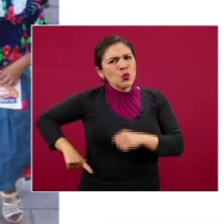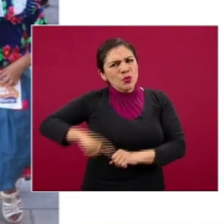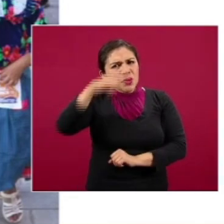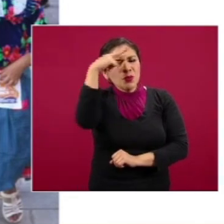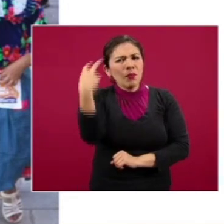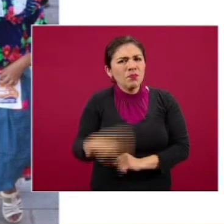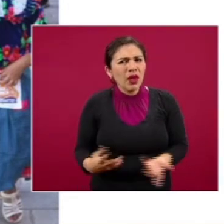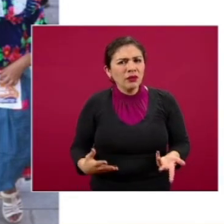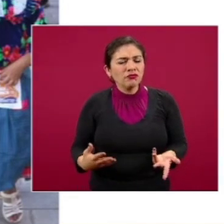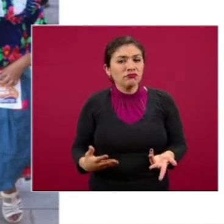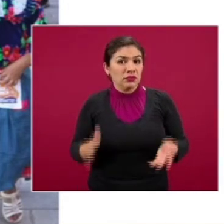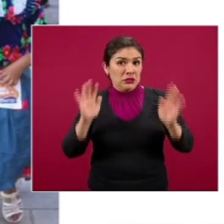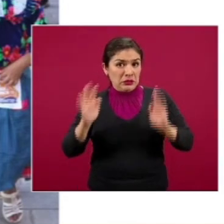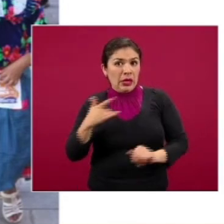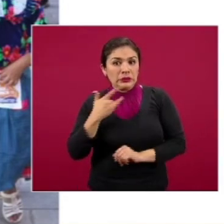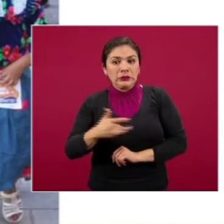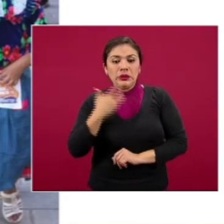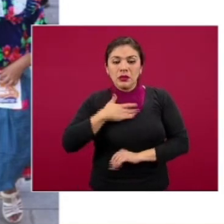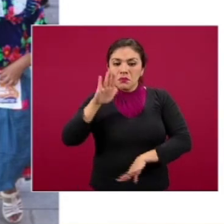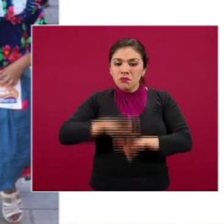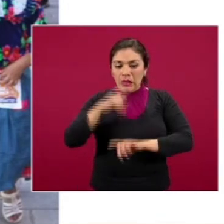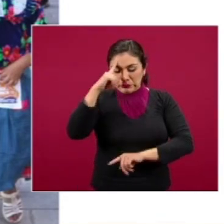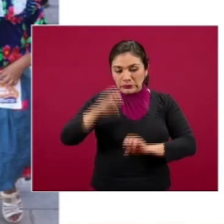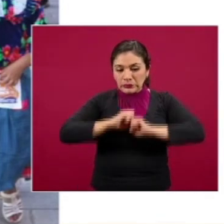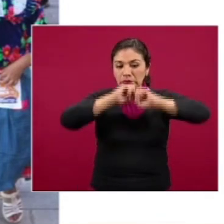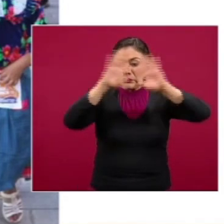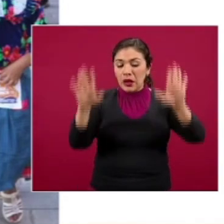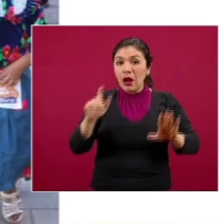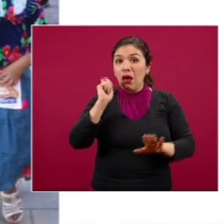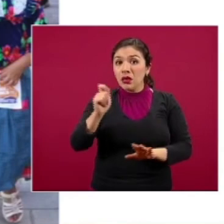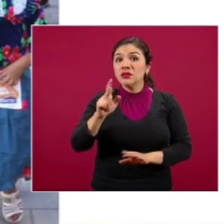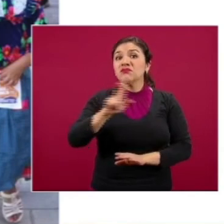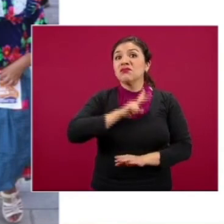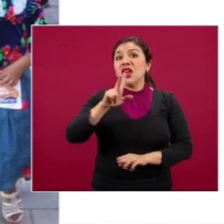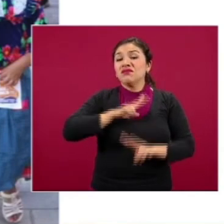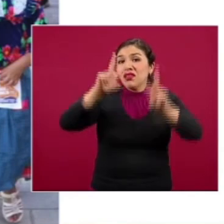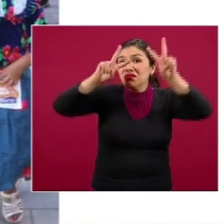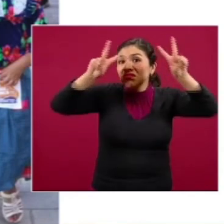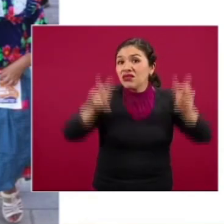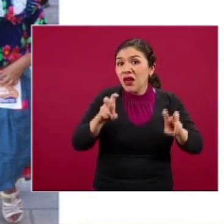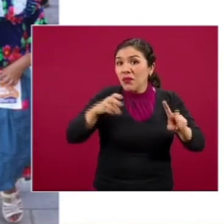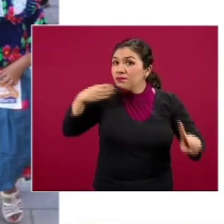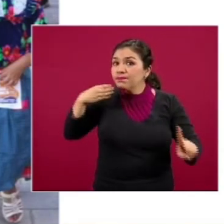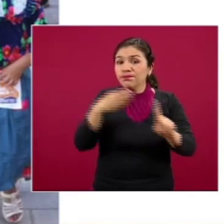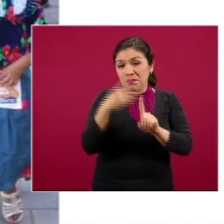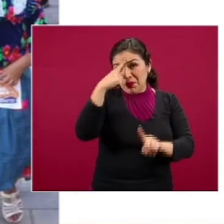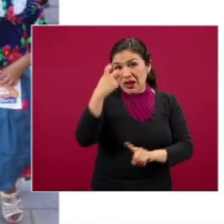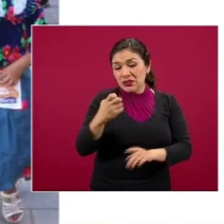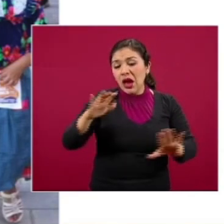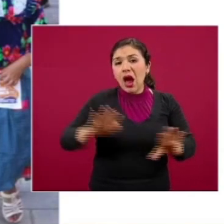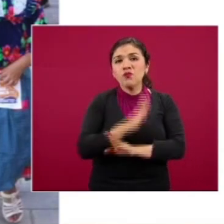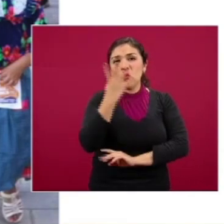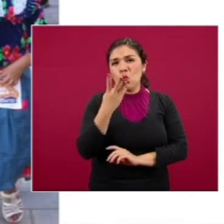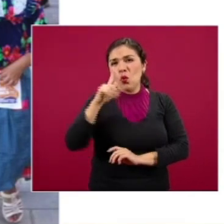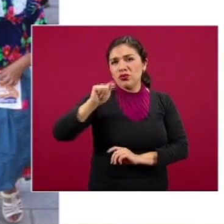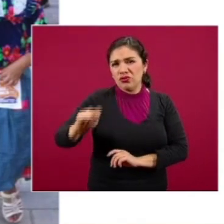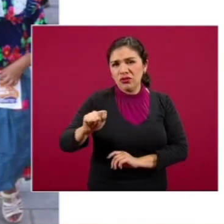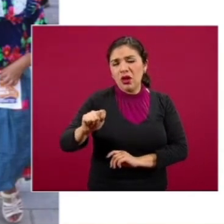México. Estamos muy claros que es una de nuestras asignaturas en esta cuarta